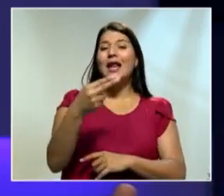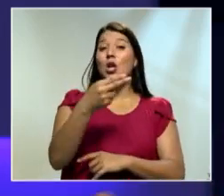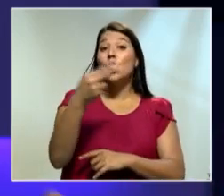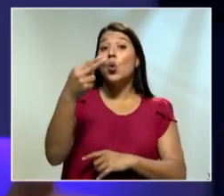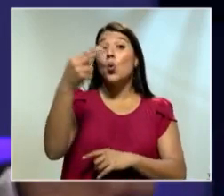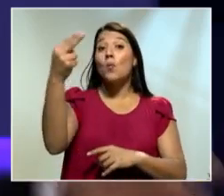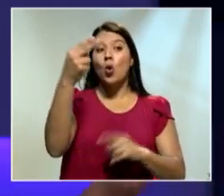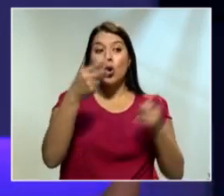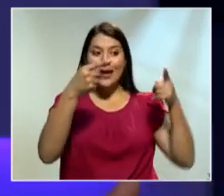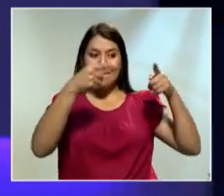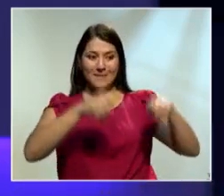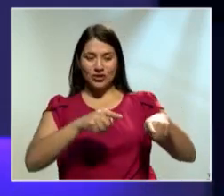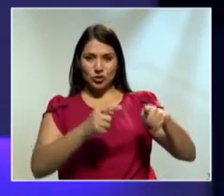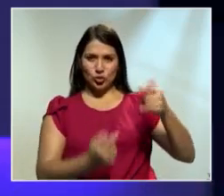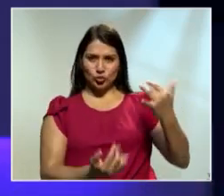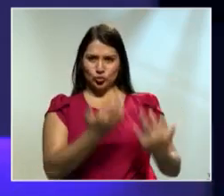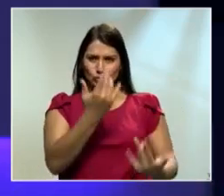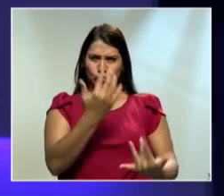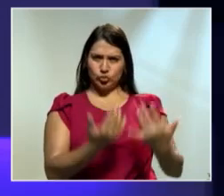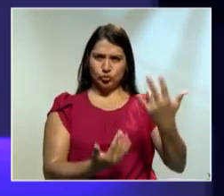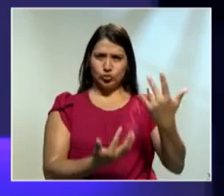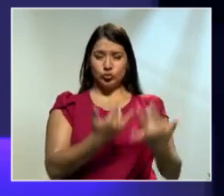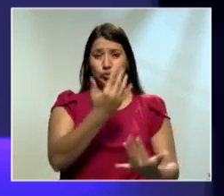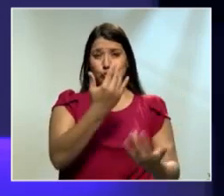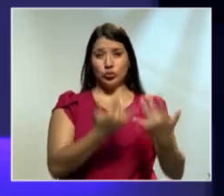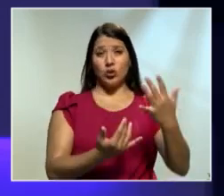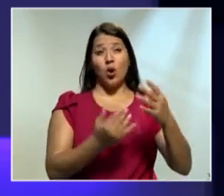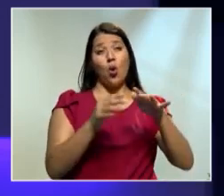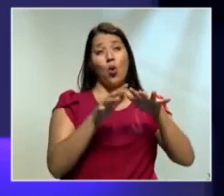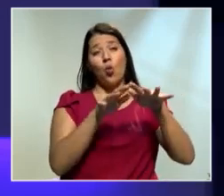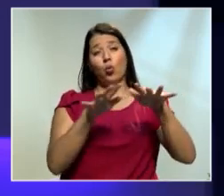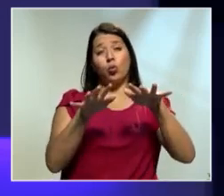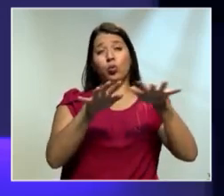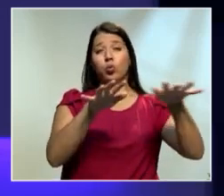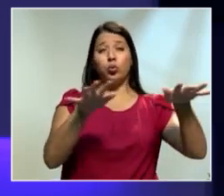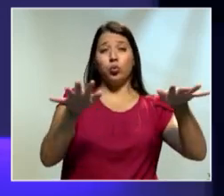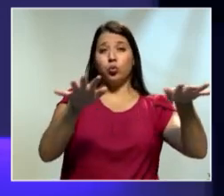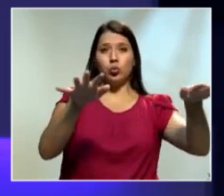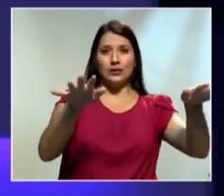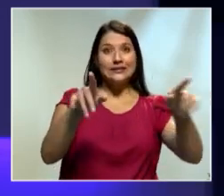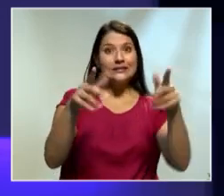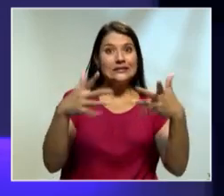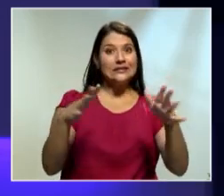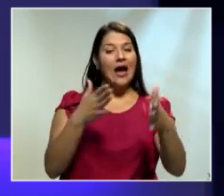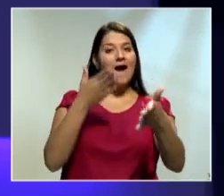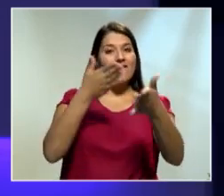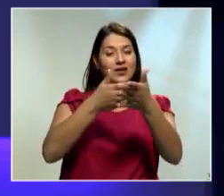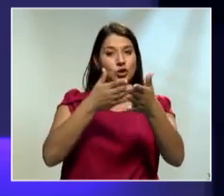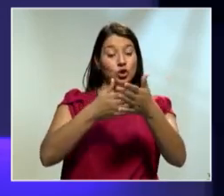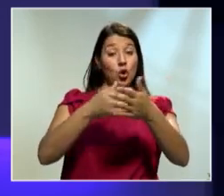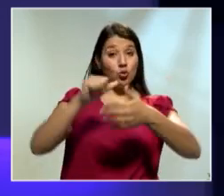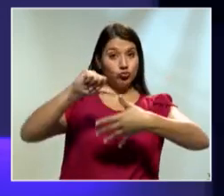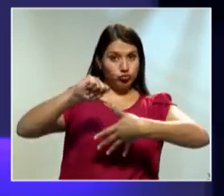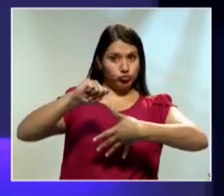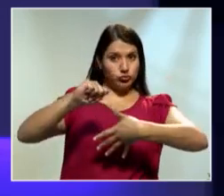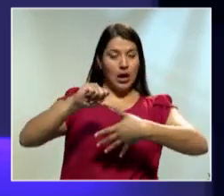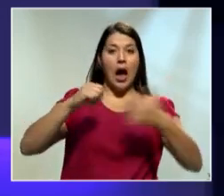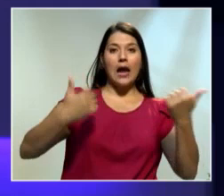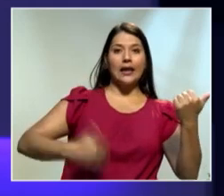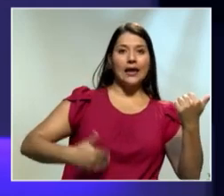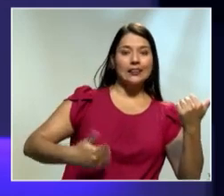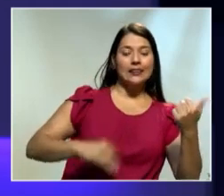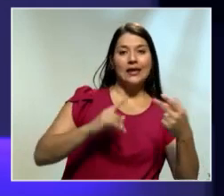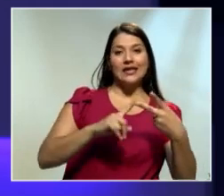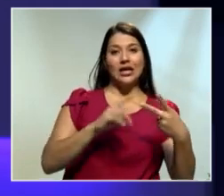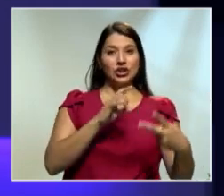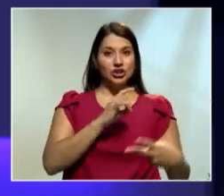que hay en Australia ya está afectando en zonas de Sudamérica, en Argentina y en el sur de Chile